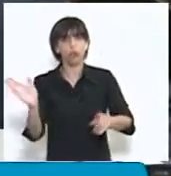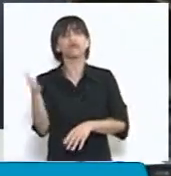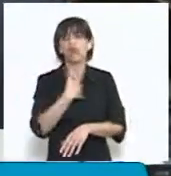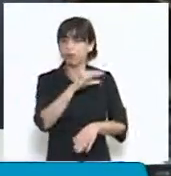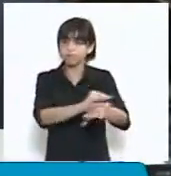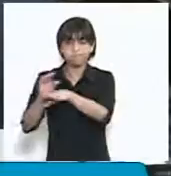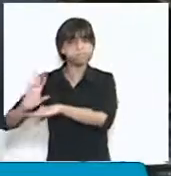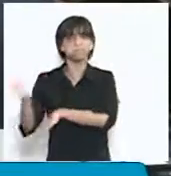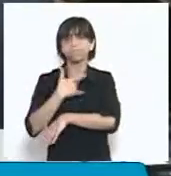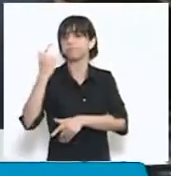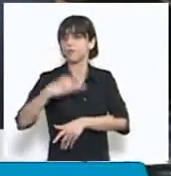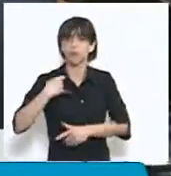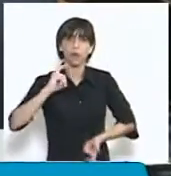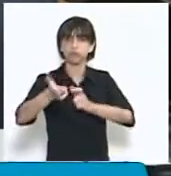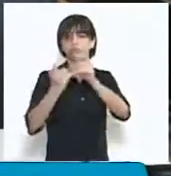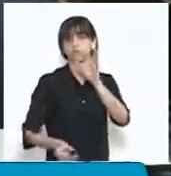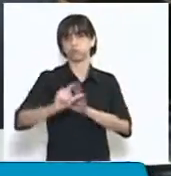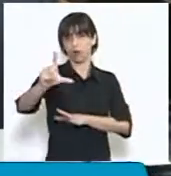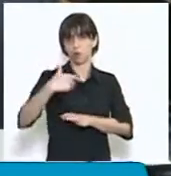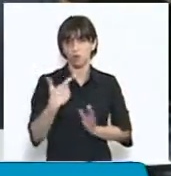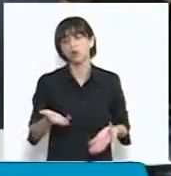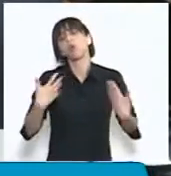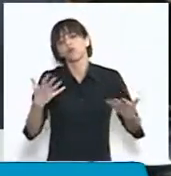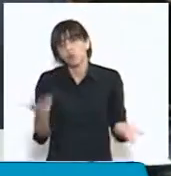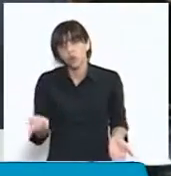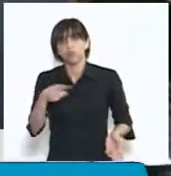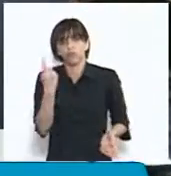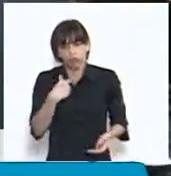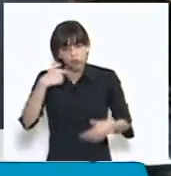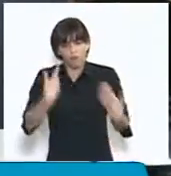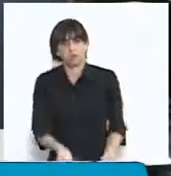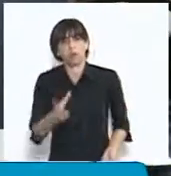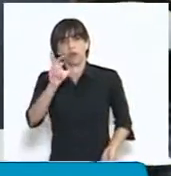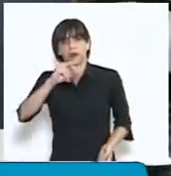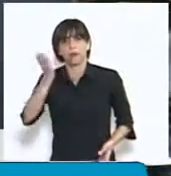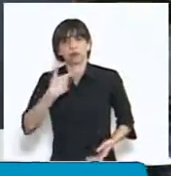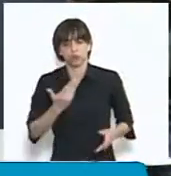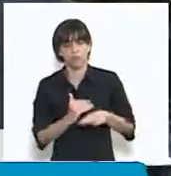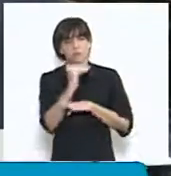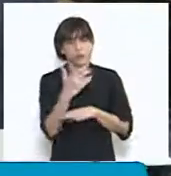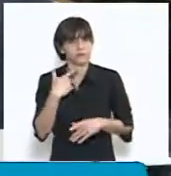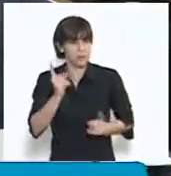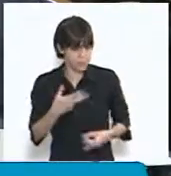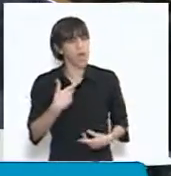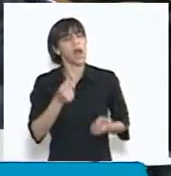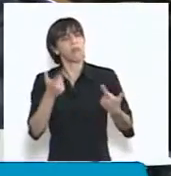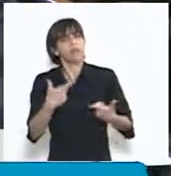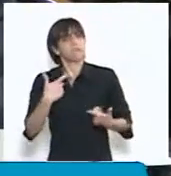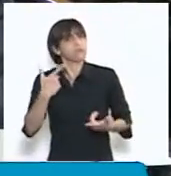Estamos a favor del aumento del 30%, por supuesto, como señalé recién.